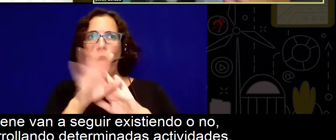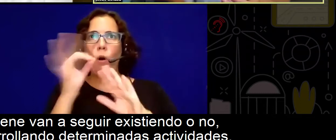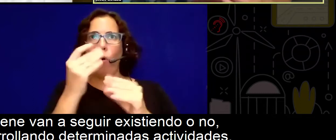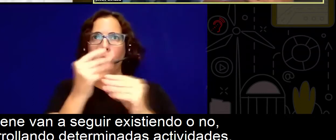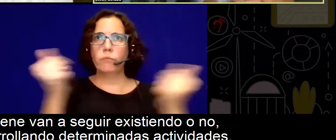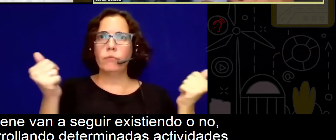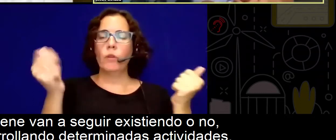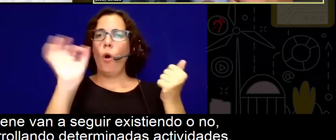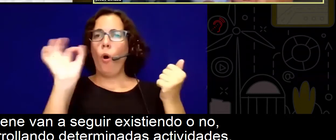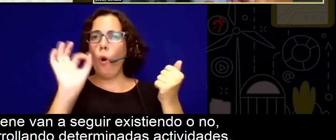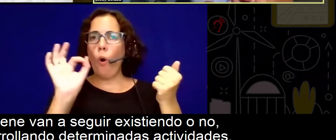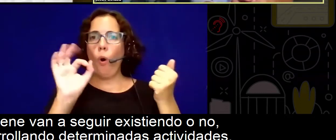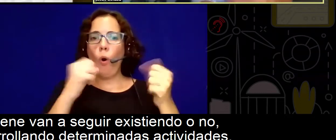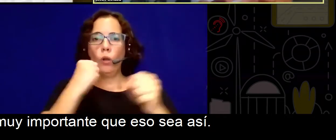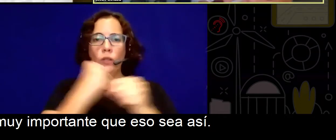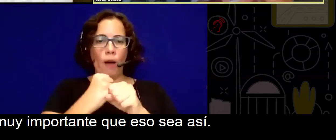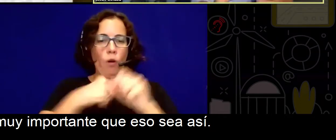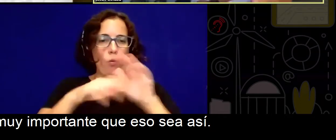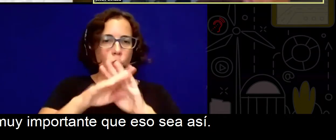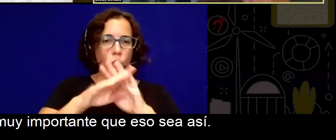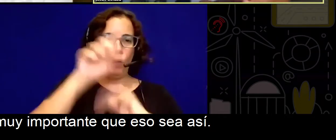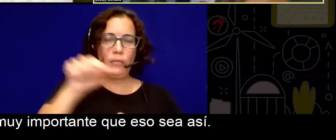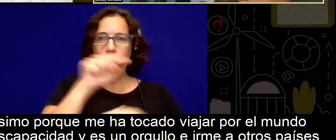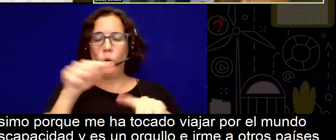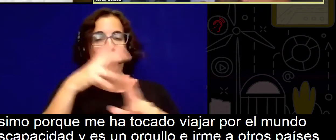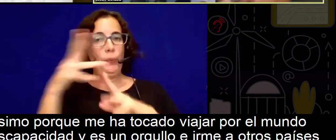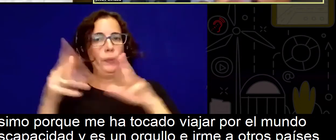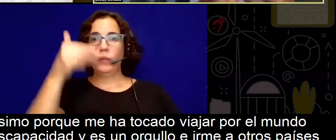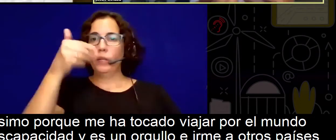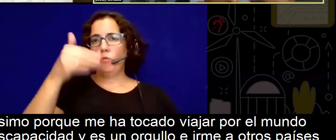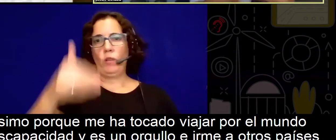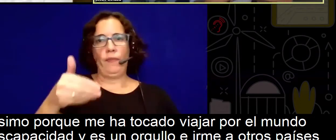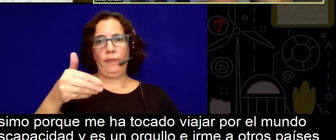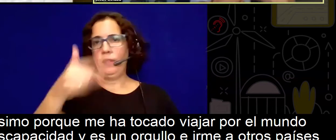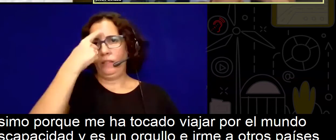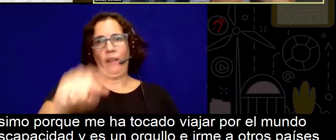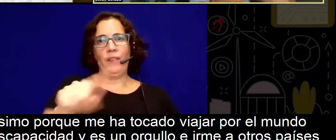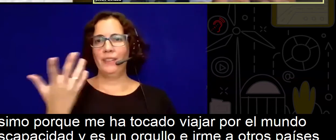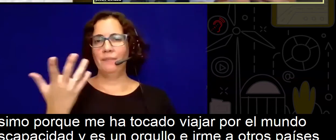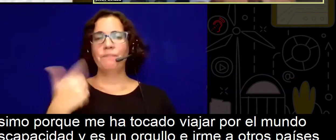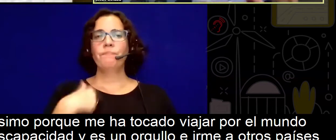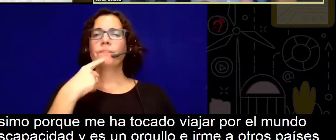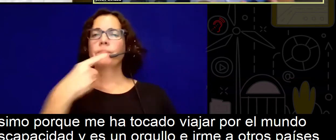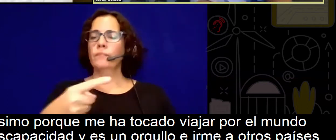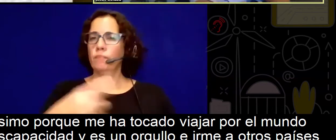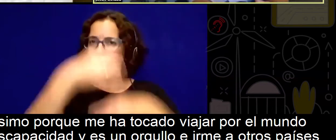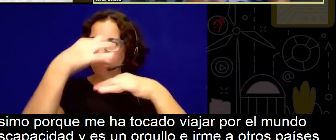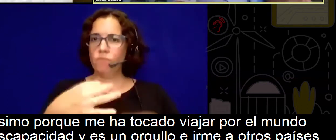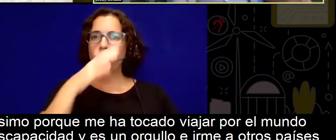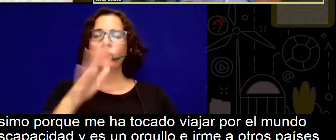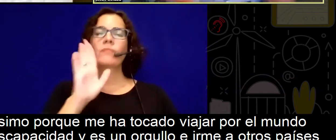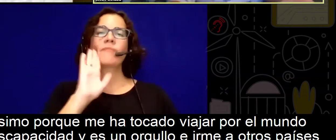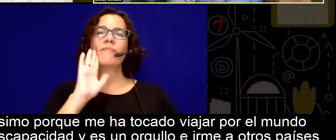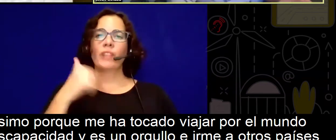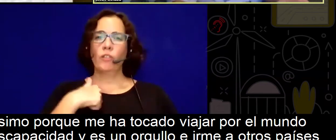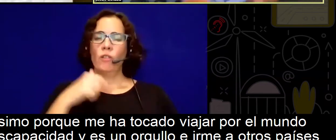seguir desarrollando determinadas actividades. Es muy importante que eso sea así. Y además yo lo digo convencidísimo, Jesús, porque como antes apuntaba, me ha tocado